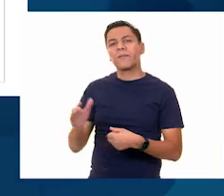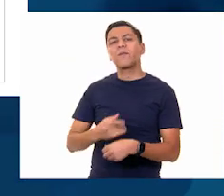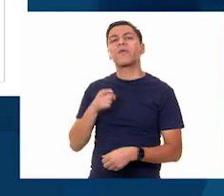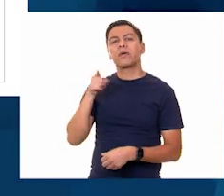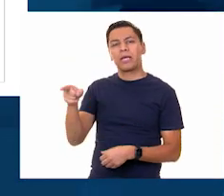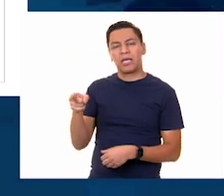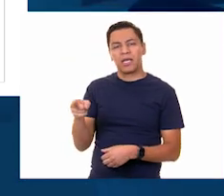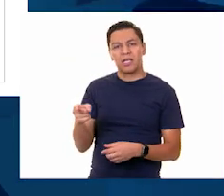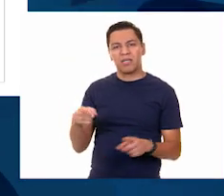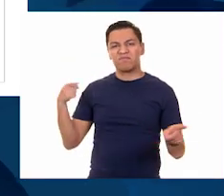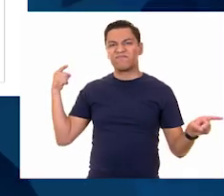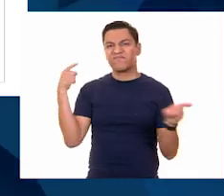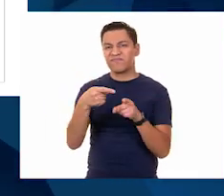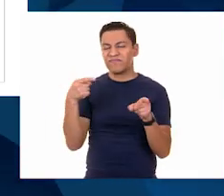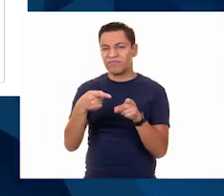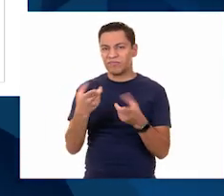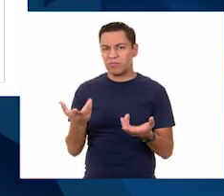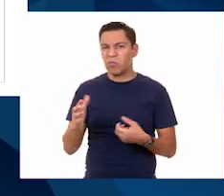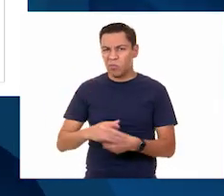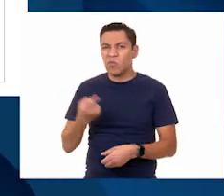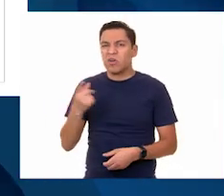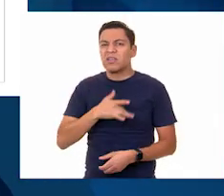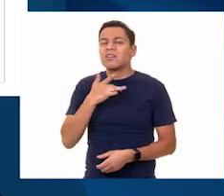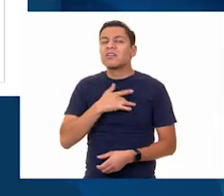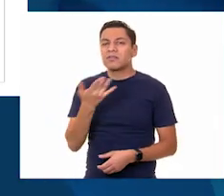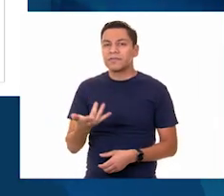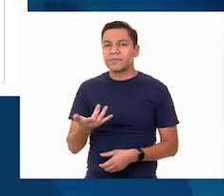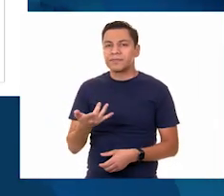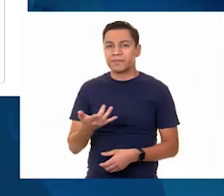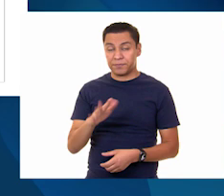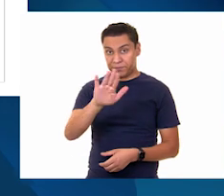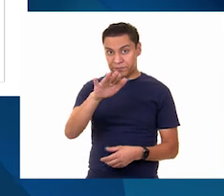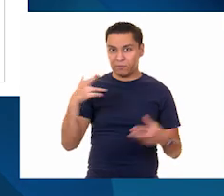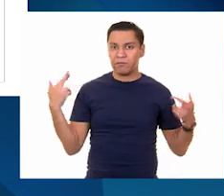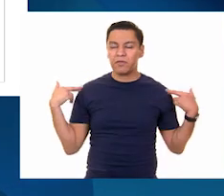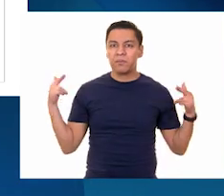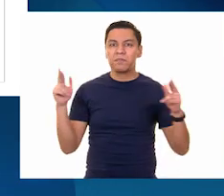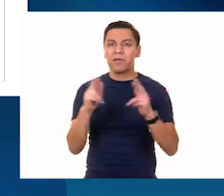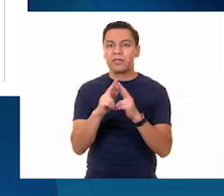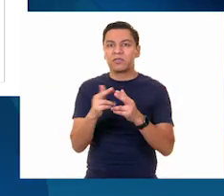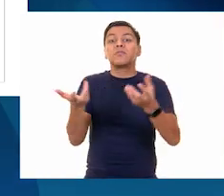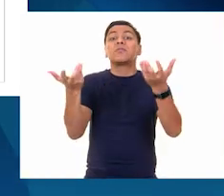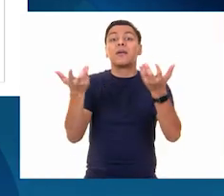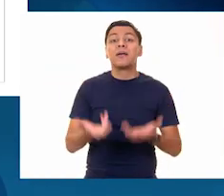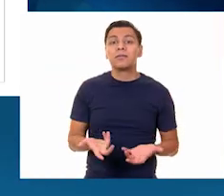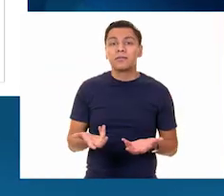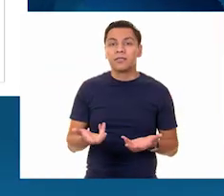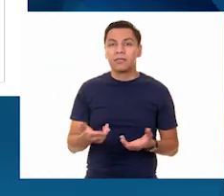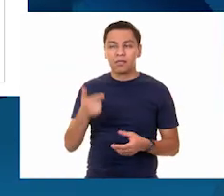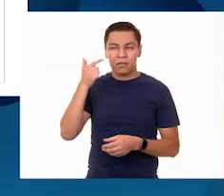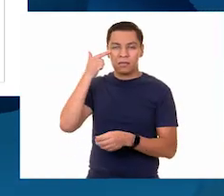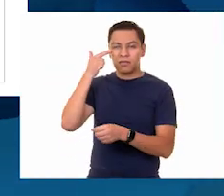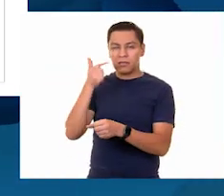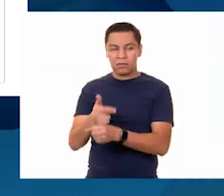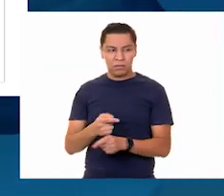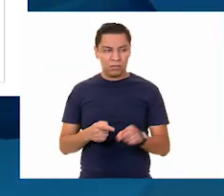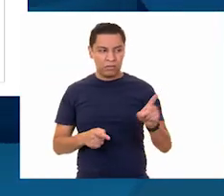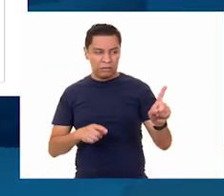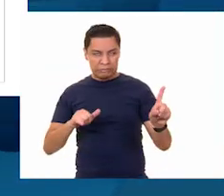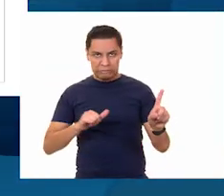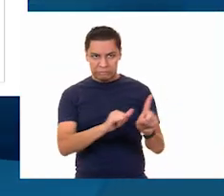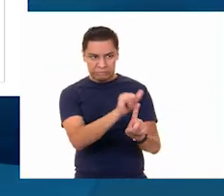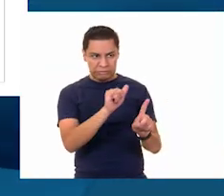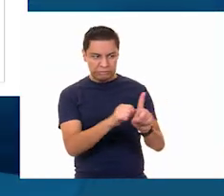conducta. También dice, ¿qué deben hacer los maestros? Identificar a la víctima y al